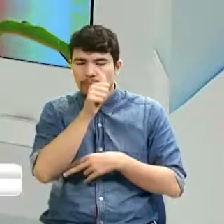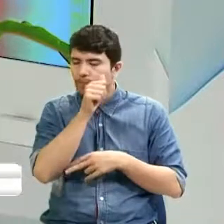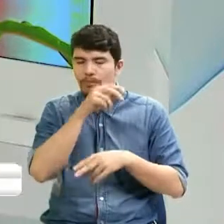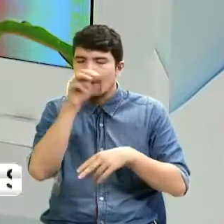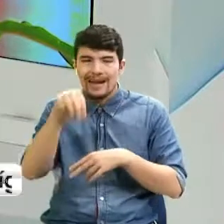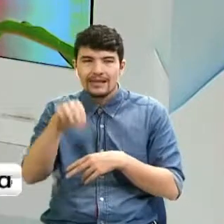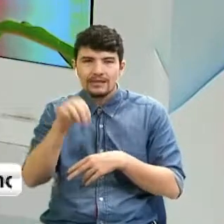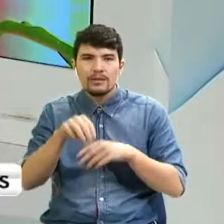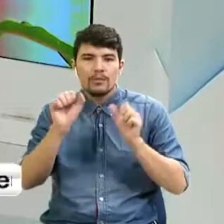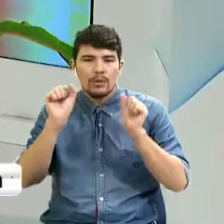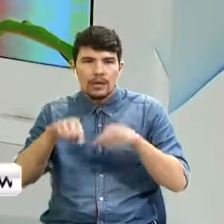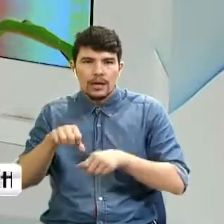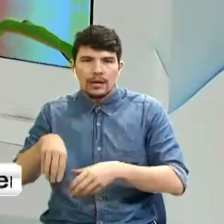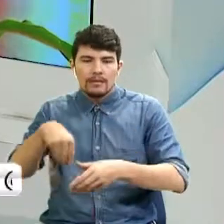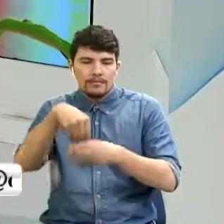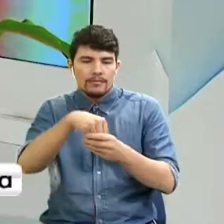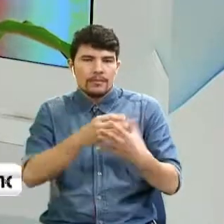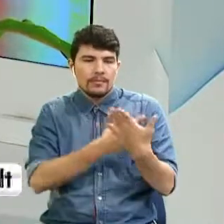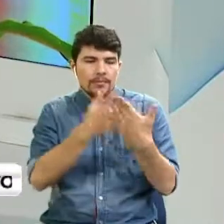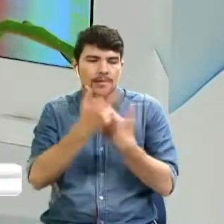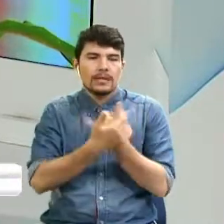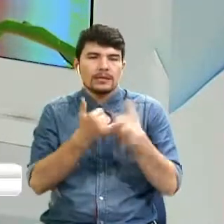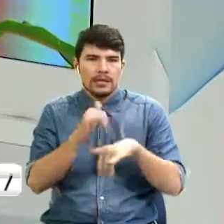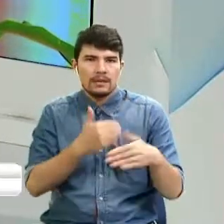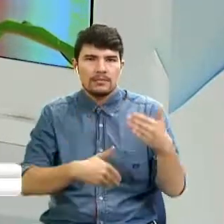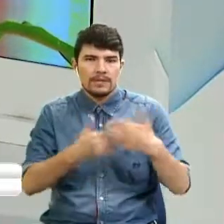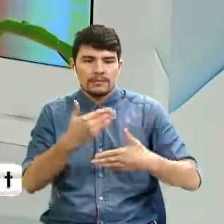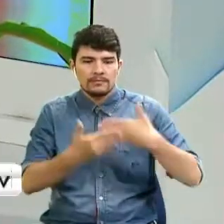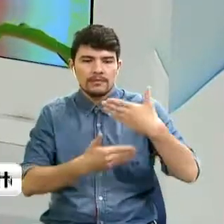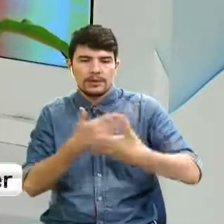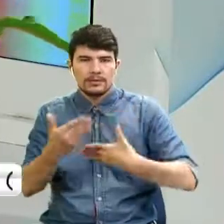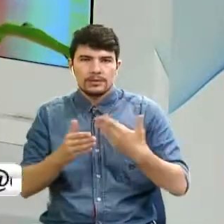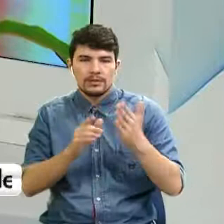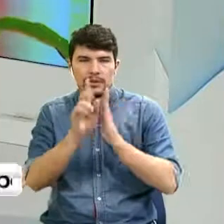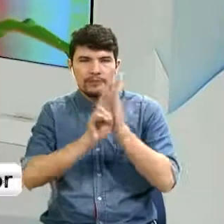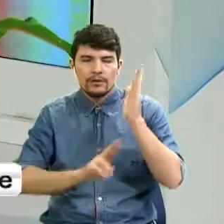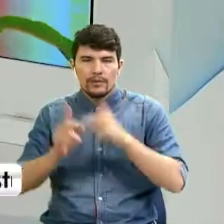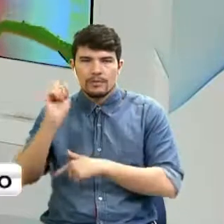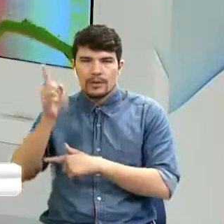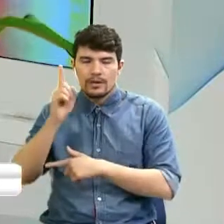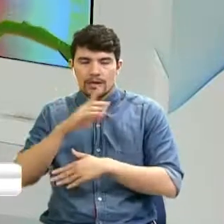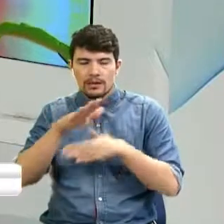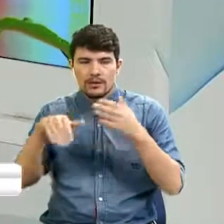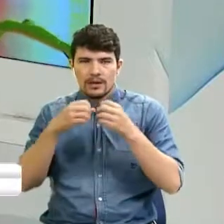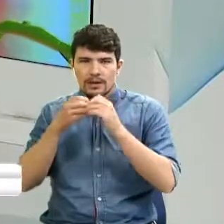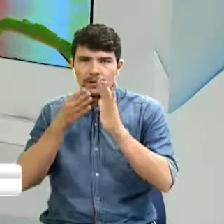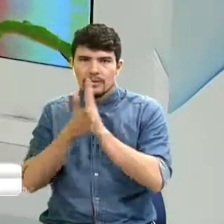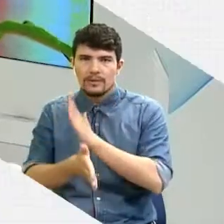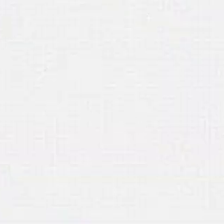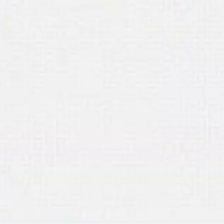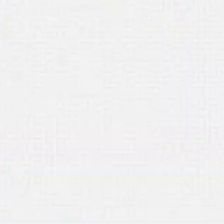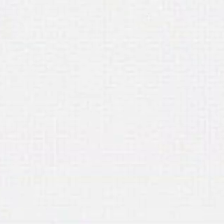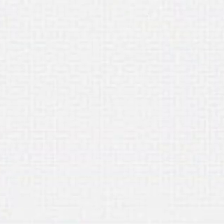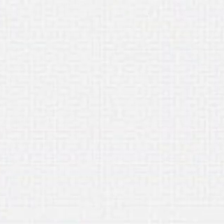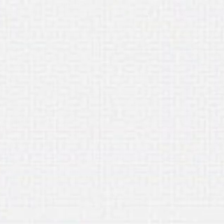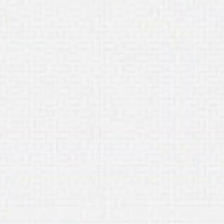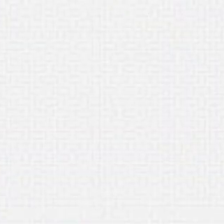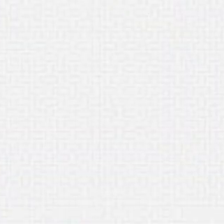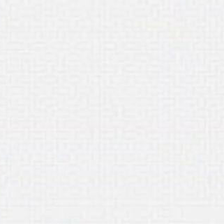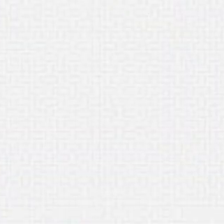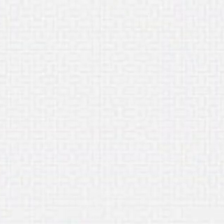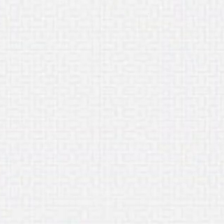este proyecto que ya entraría a definir la plenaria por el momento es toda la información continúen con más de oriente noticias buenas artes